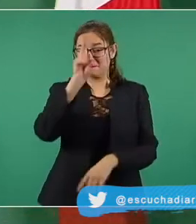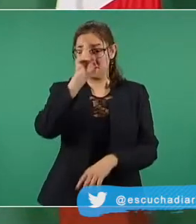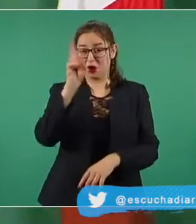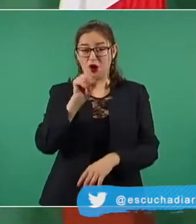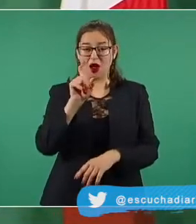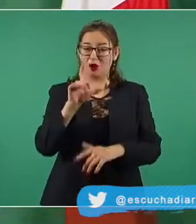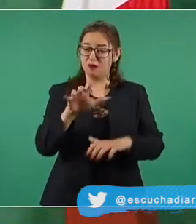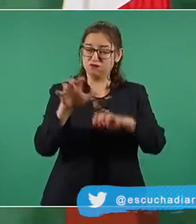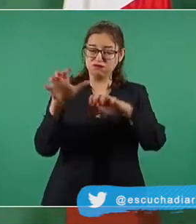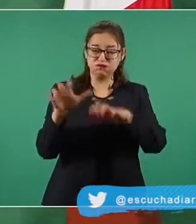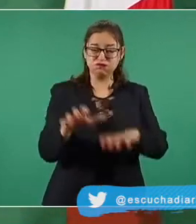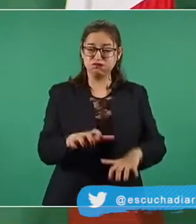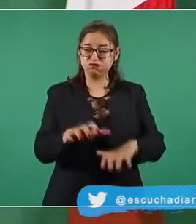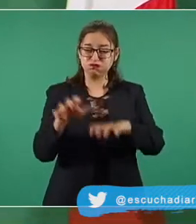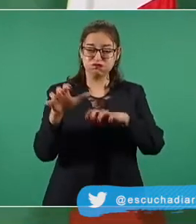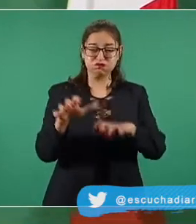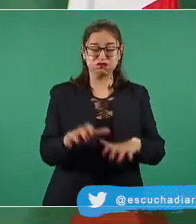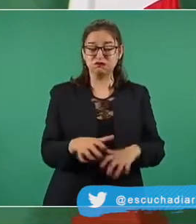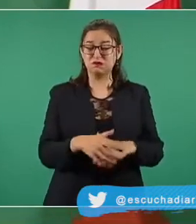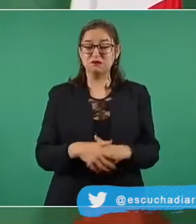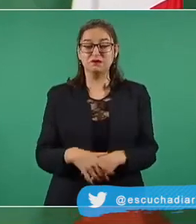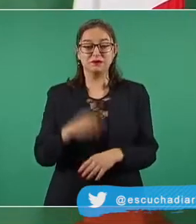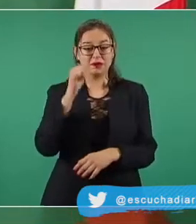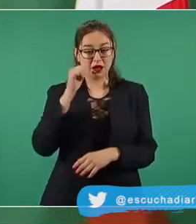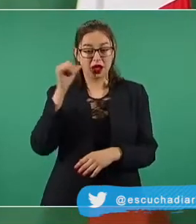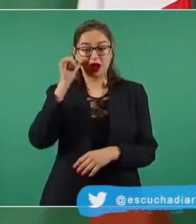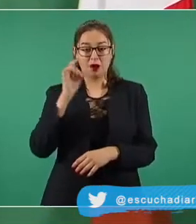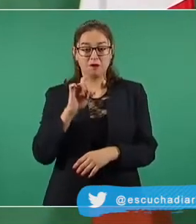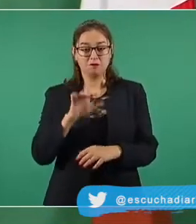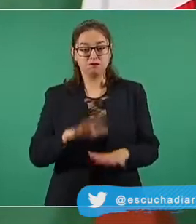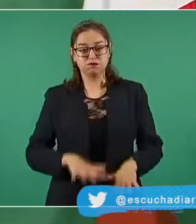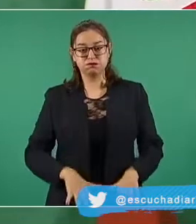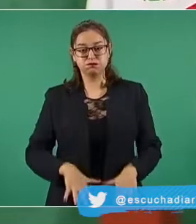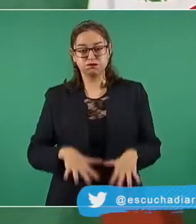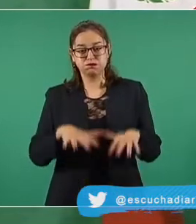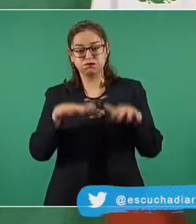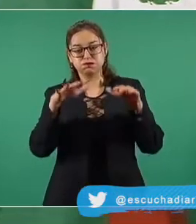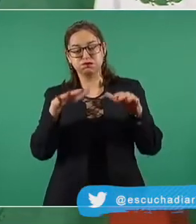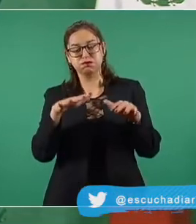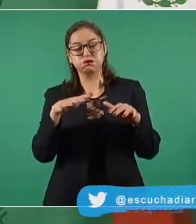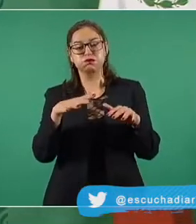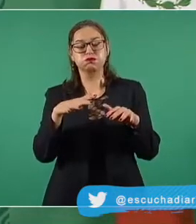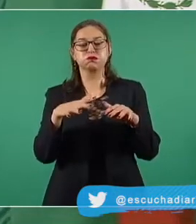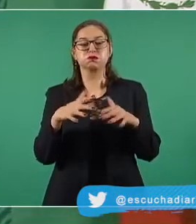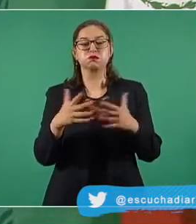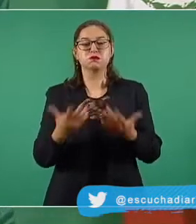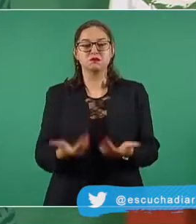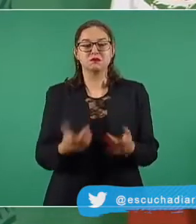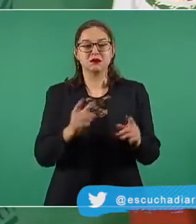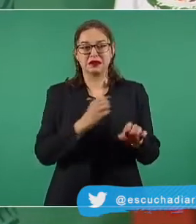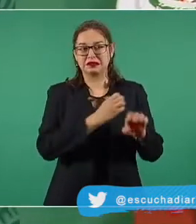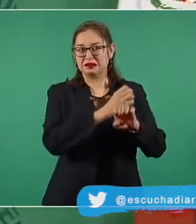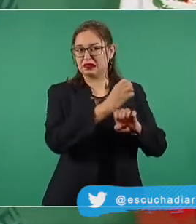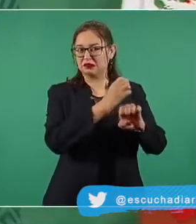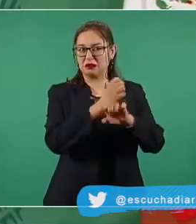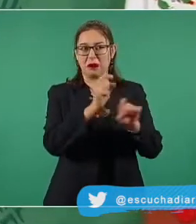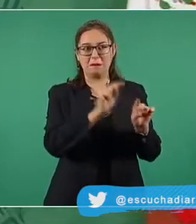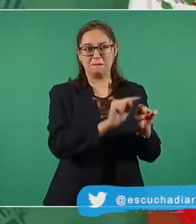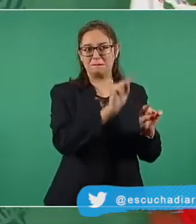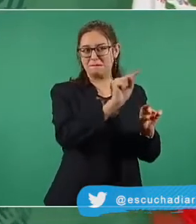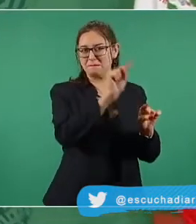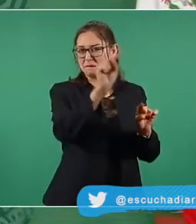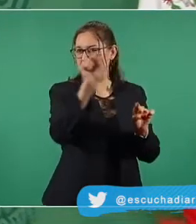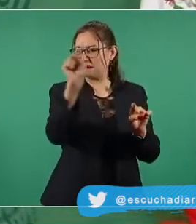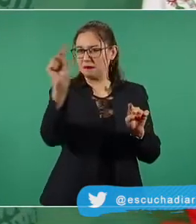implica que más de 12 millones de alumnos estén nuevamente en las aulas de más de 135 mil escuelas en todo el país. Hasta el momento se